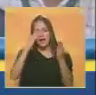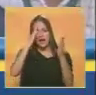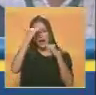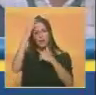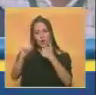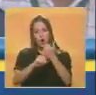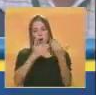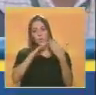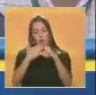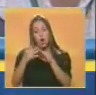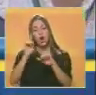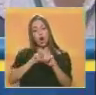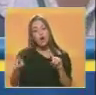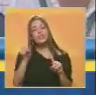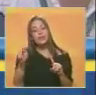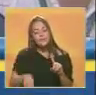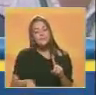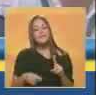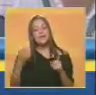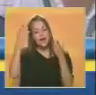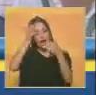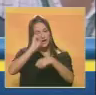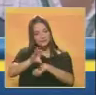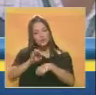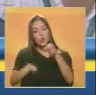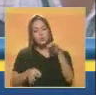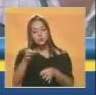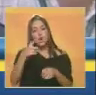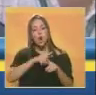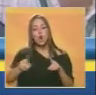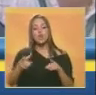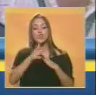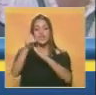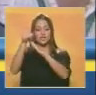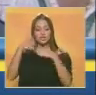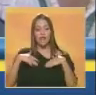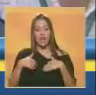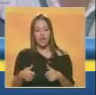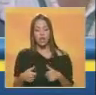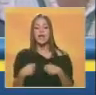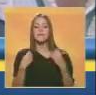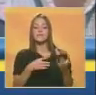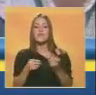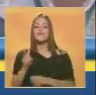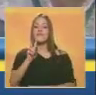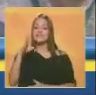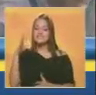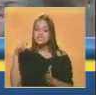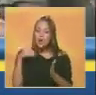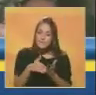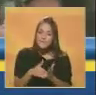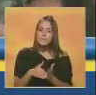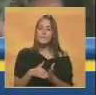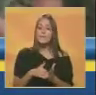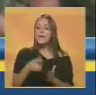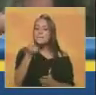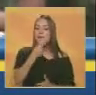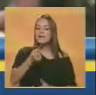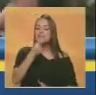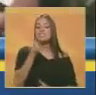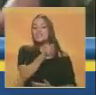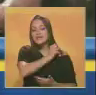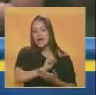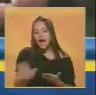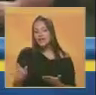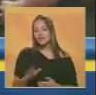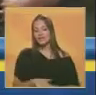asesoría jurídica, está Saludán como la Dirección de la Salud de la Gobernación entregando 25.000 medicamentos